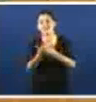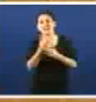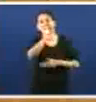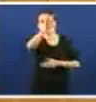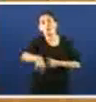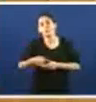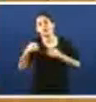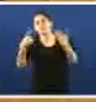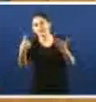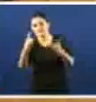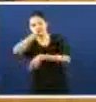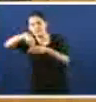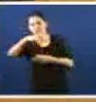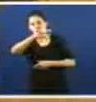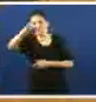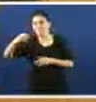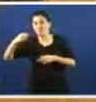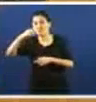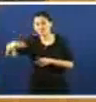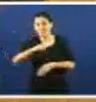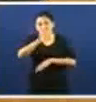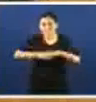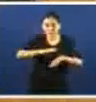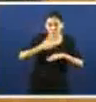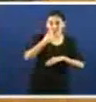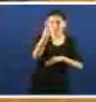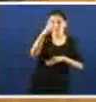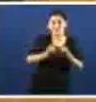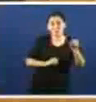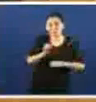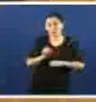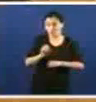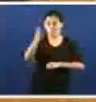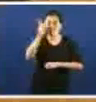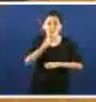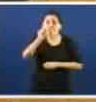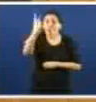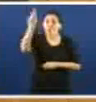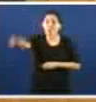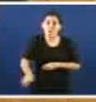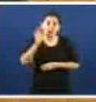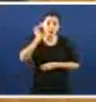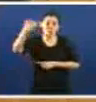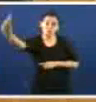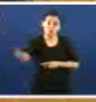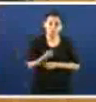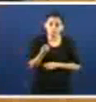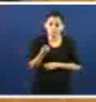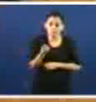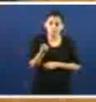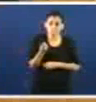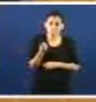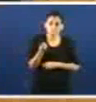mínimo prometido era 2%. En Vigo, una mujer achegouseme para. Muchas gracias, señor Beiras. Ahí no tenga